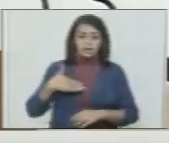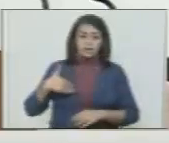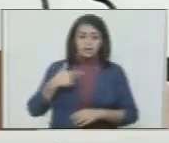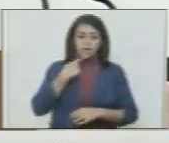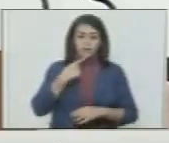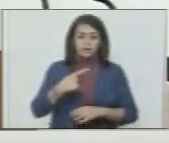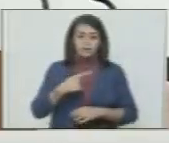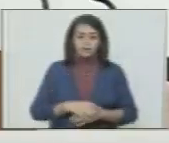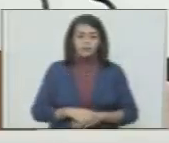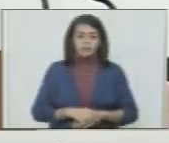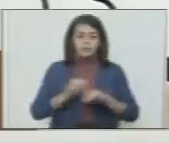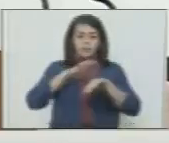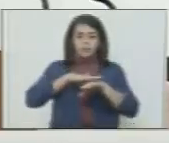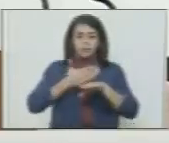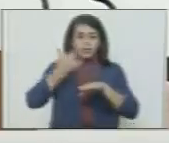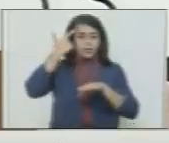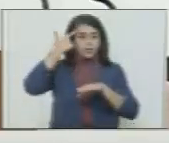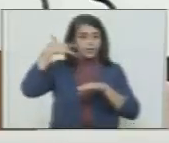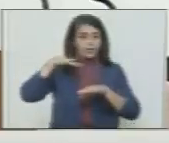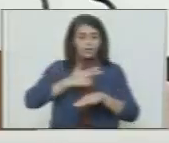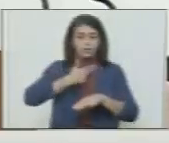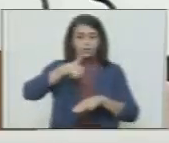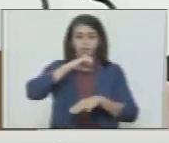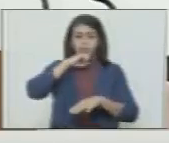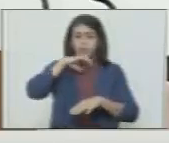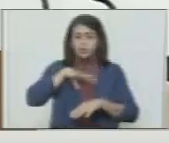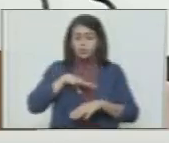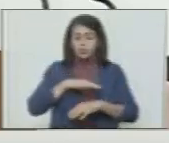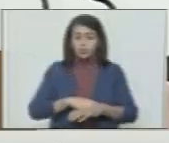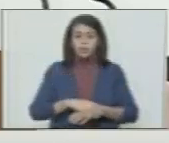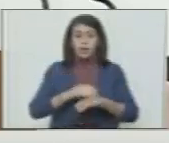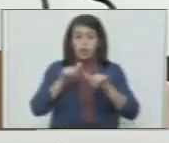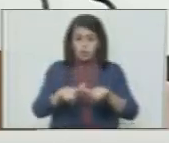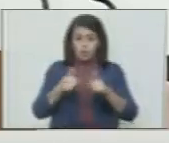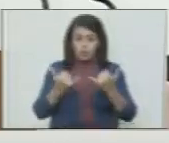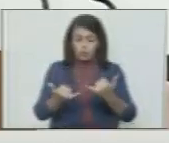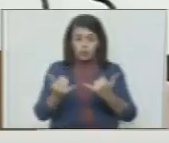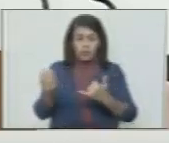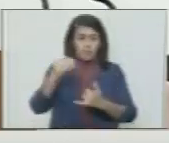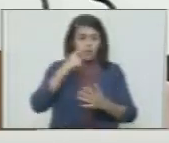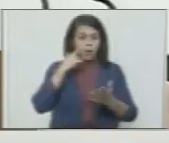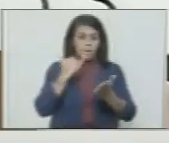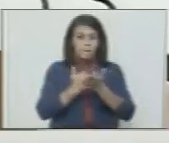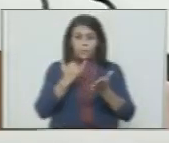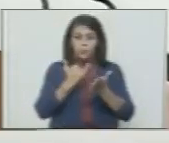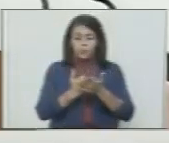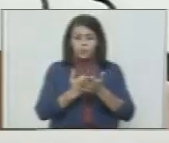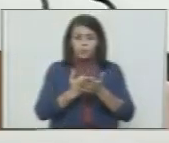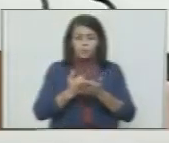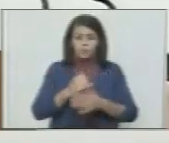Y quiero destacar esto porque creo que nuestra historia reciente es la mayor